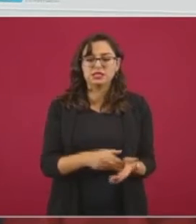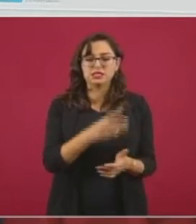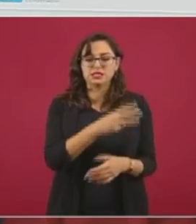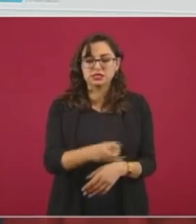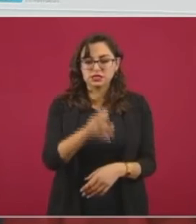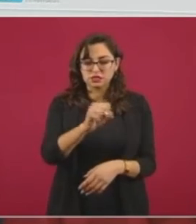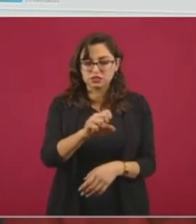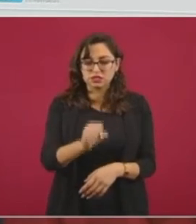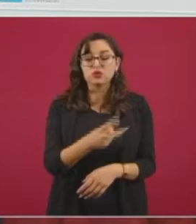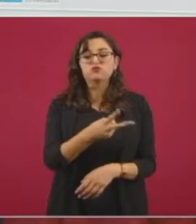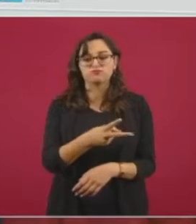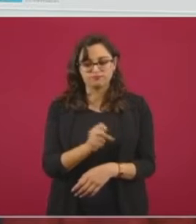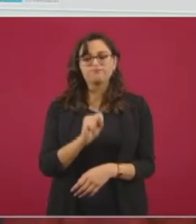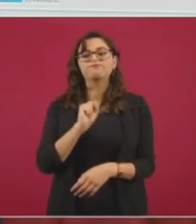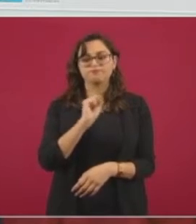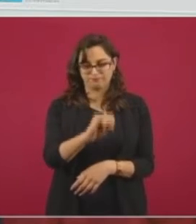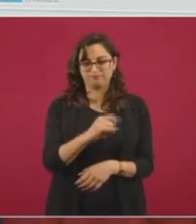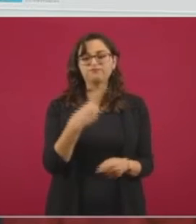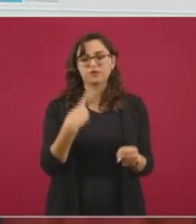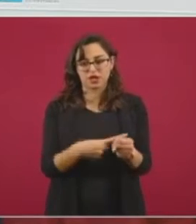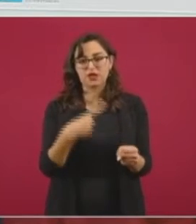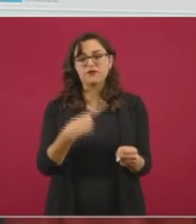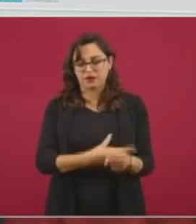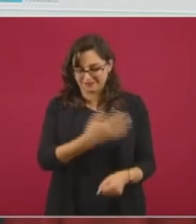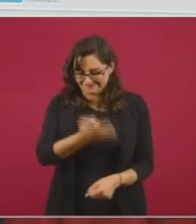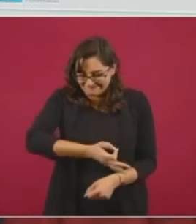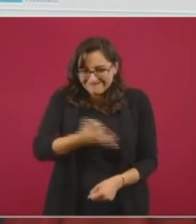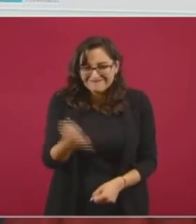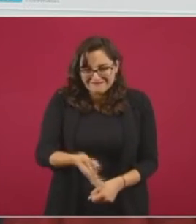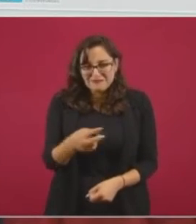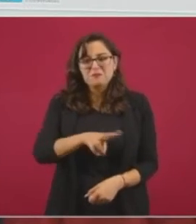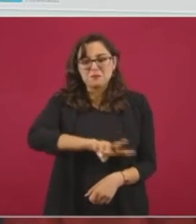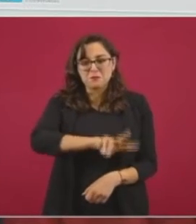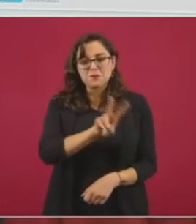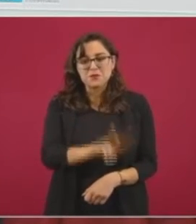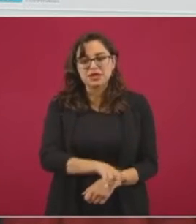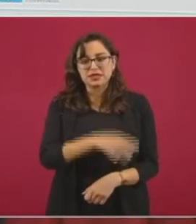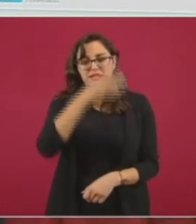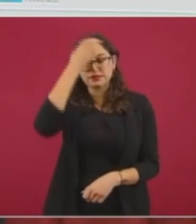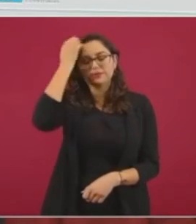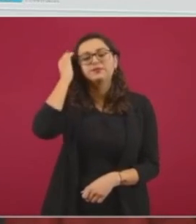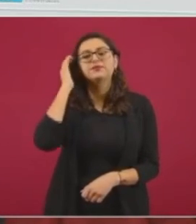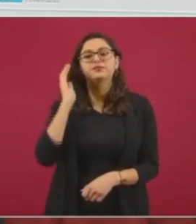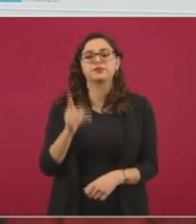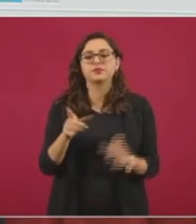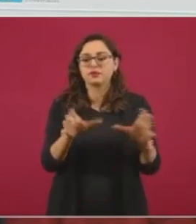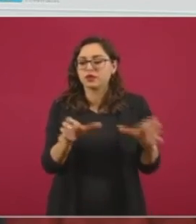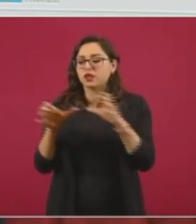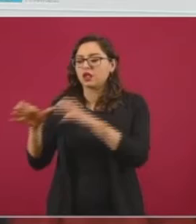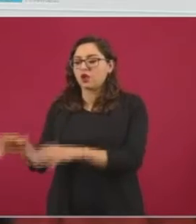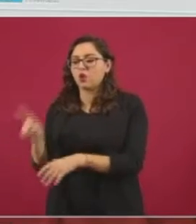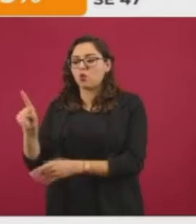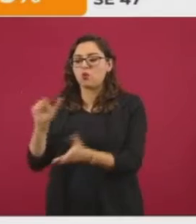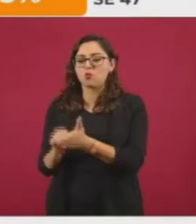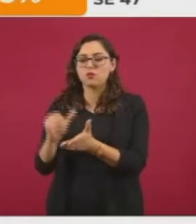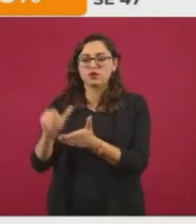al virus SARS-CoV-2 para tener un caso confirmado de COVID-19, un total de